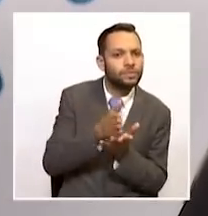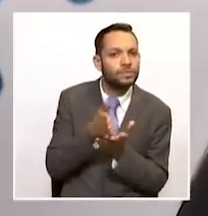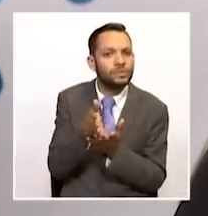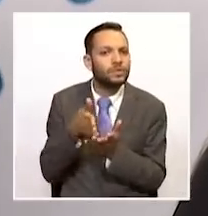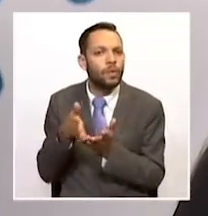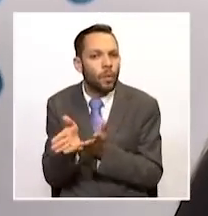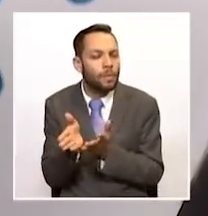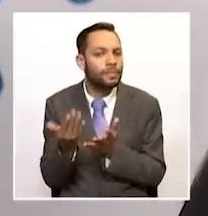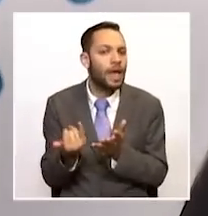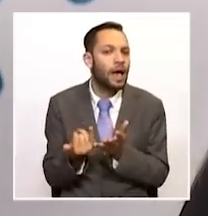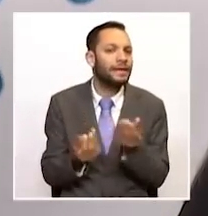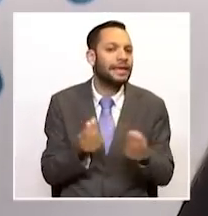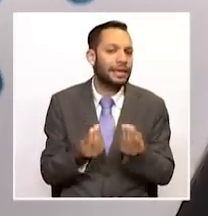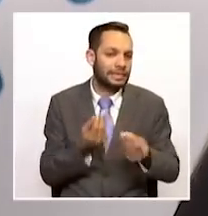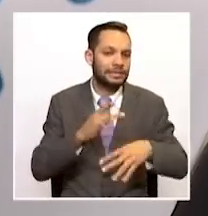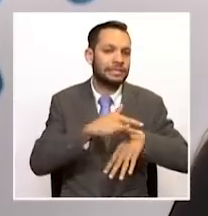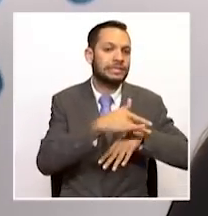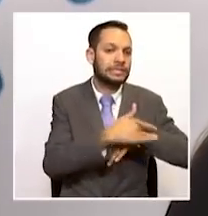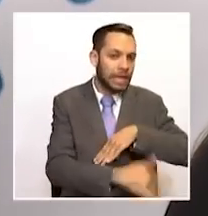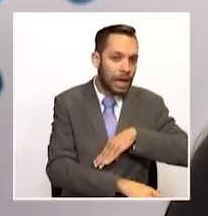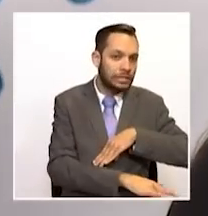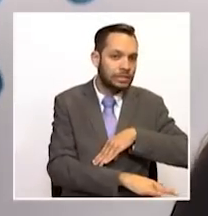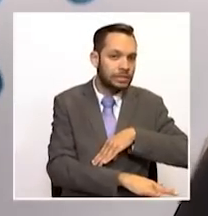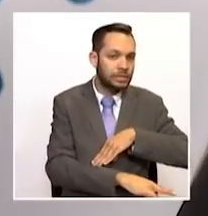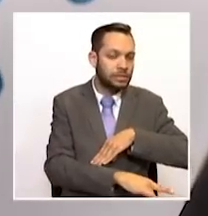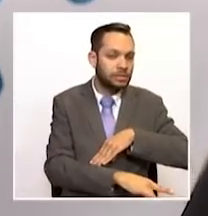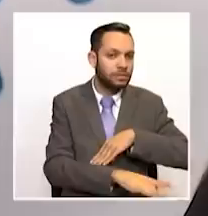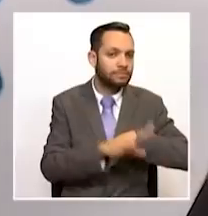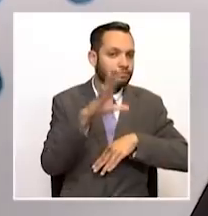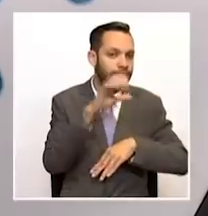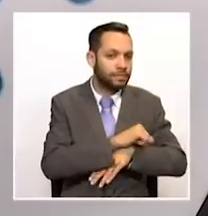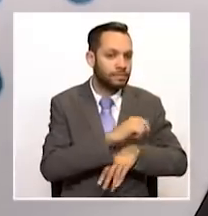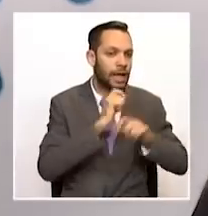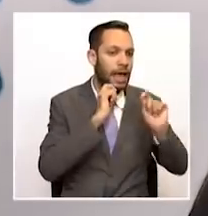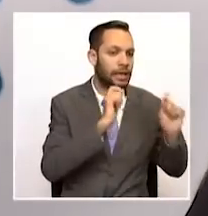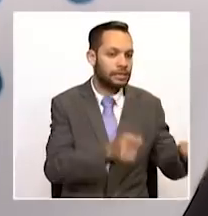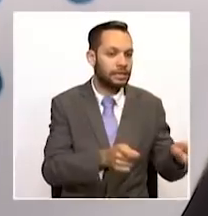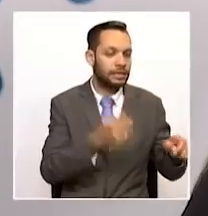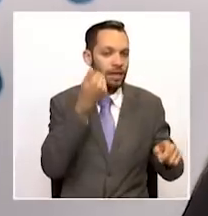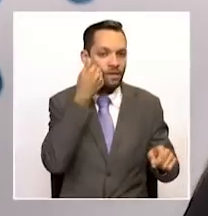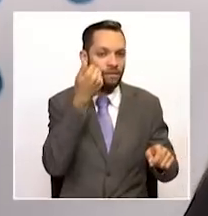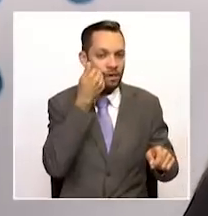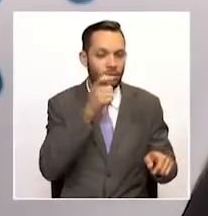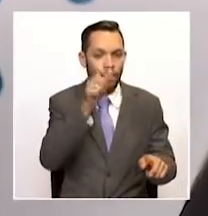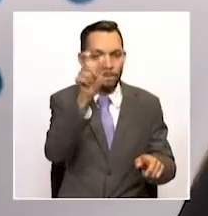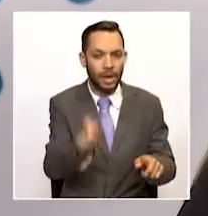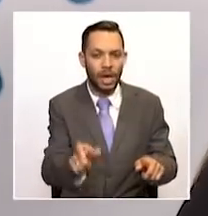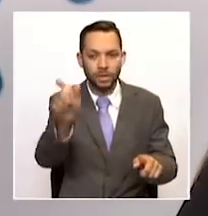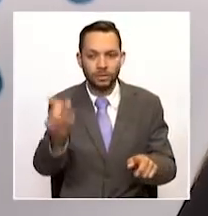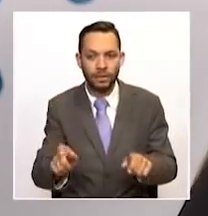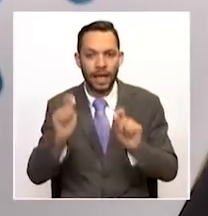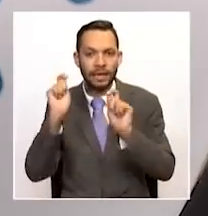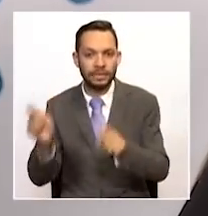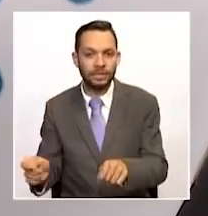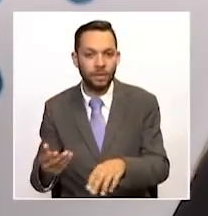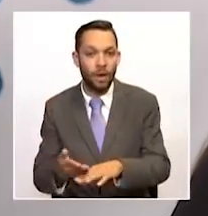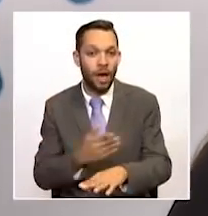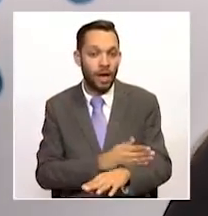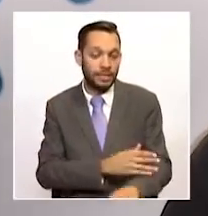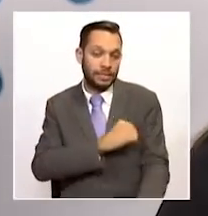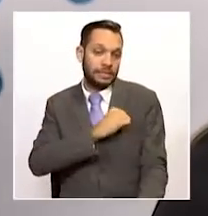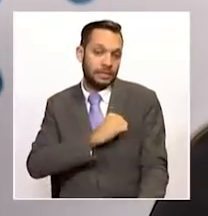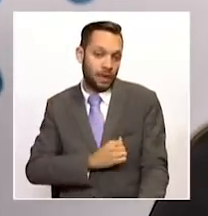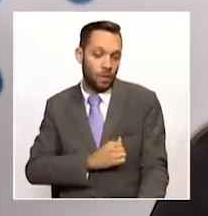gnósticos tardíos porque sus diagnósticos en definitiva es lo que a nosotros no nos permitió hacernos una cirugía a